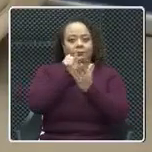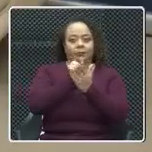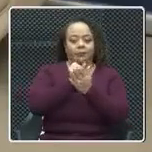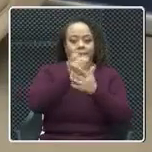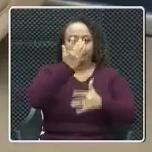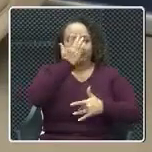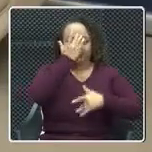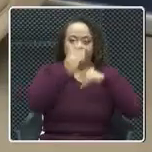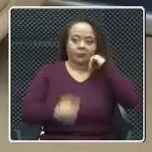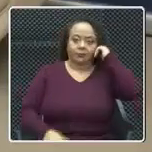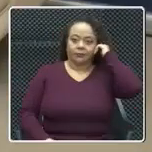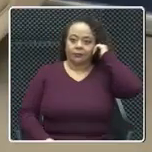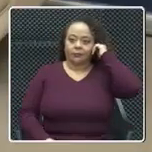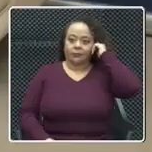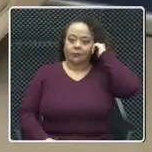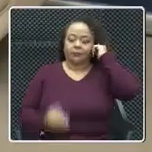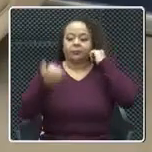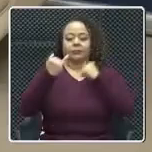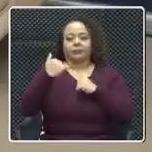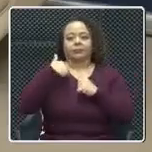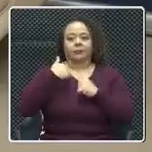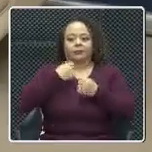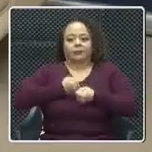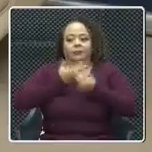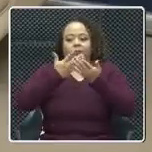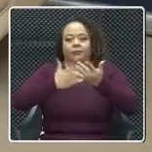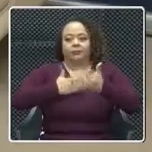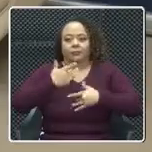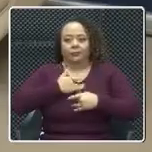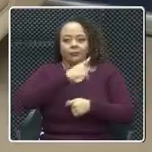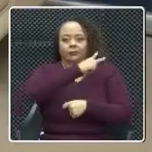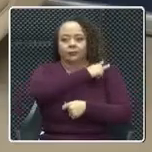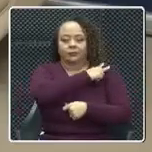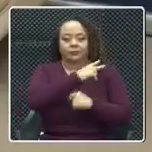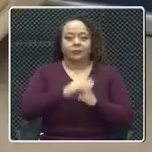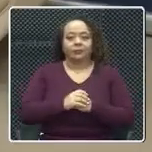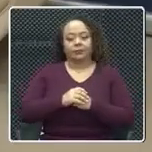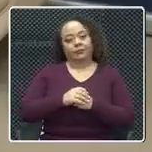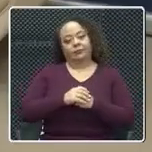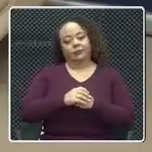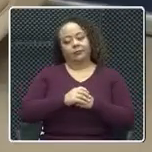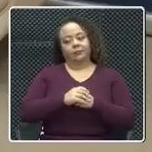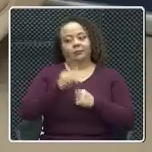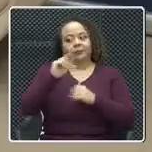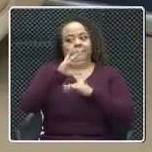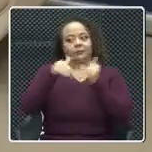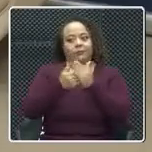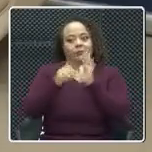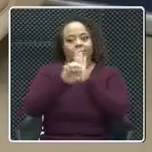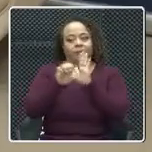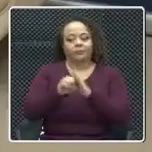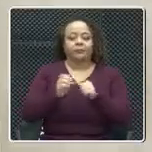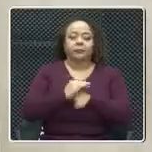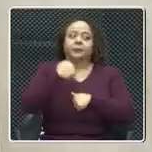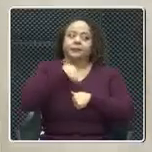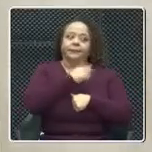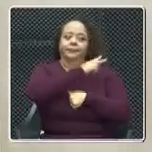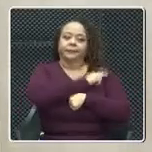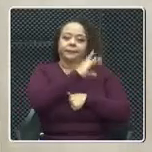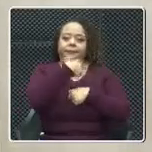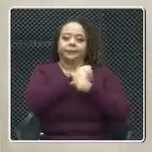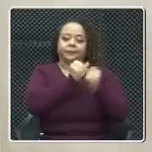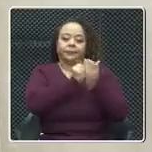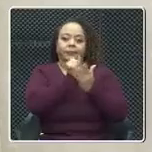de la enfermedad siempre y cuando haya una manifestación sintomática del patrono, okay, ¿verdad? Muy bien. O sea, no es que todo, por ejemplo, no es que yo si soy patrono y